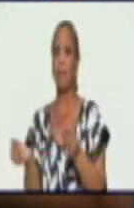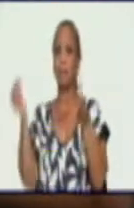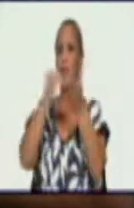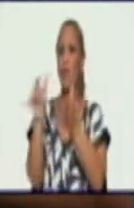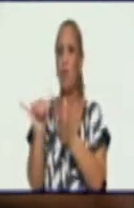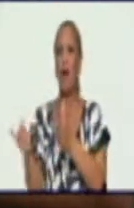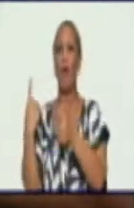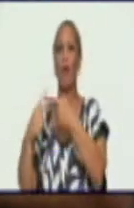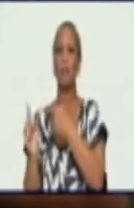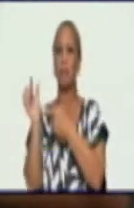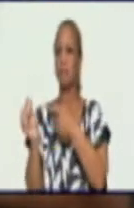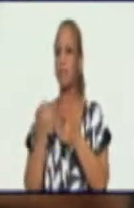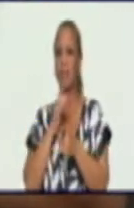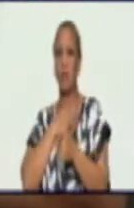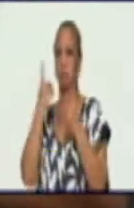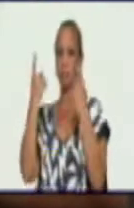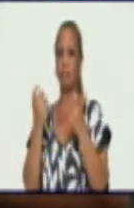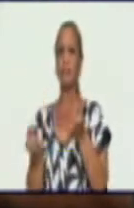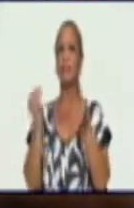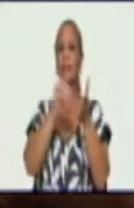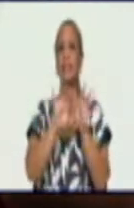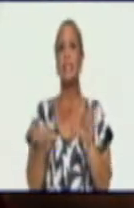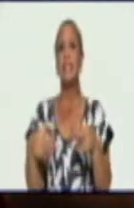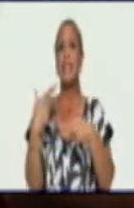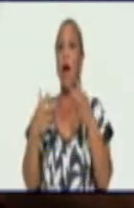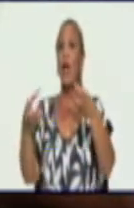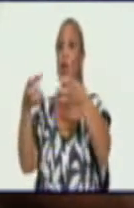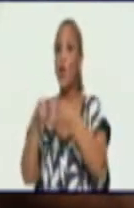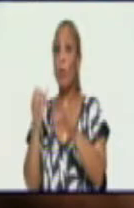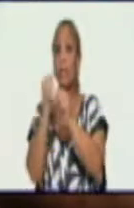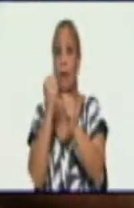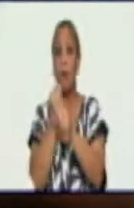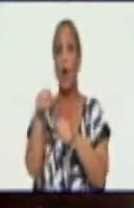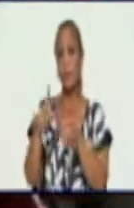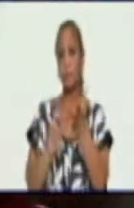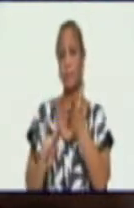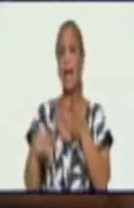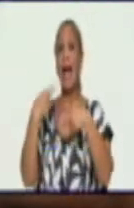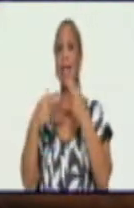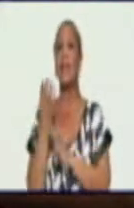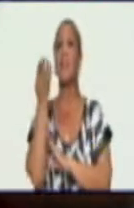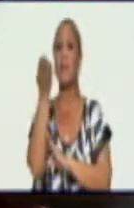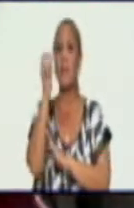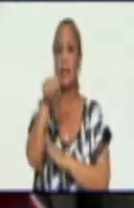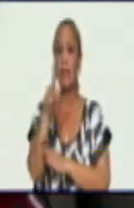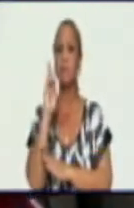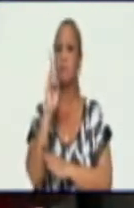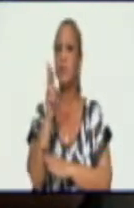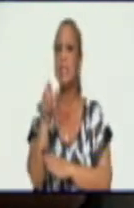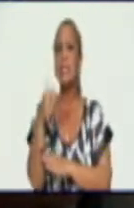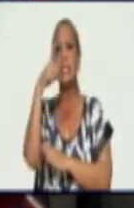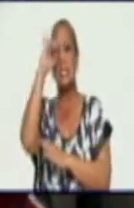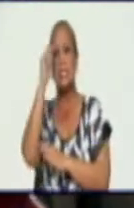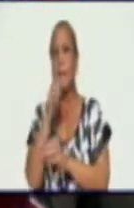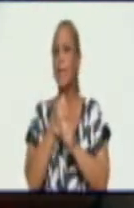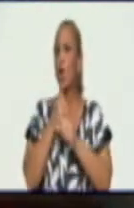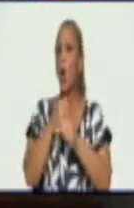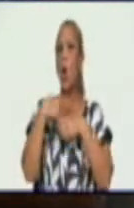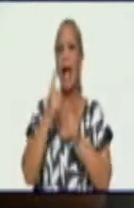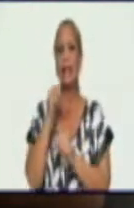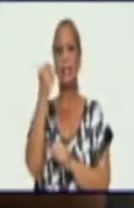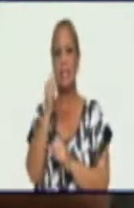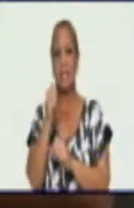cada grupo temporal de los municipios, ese grupo de trabajo que se creó, hace la demanda al grupo provincial. Y si en Pilón hay 10, si en Medialuna hay 8, si en Iquero hay